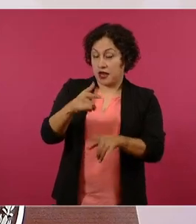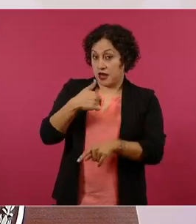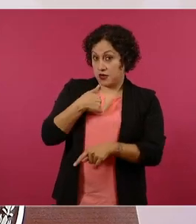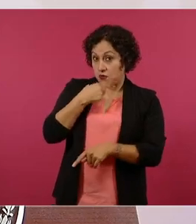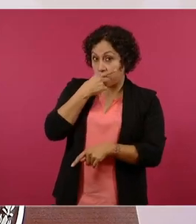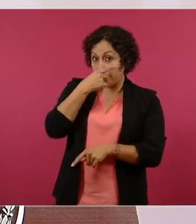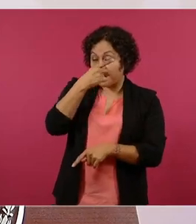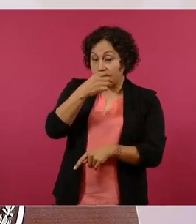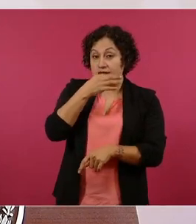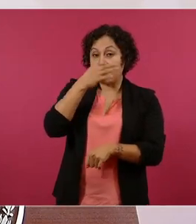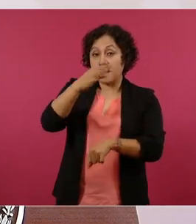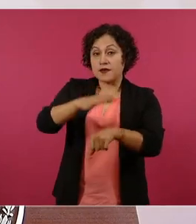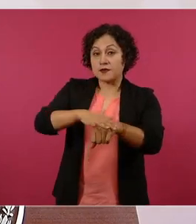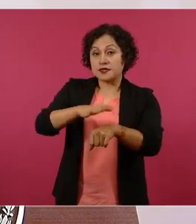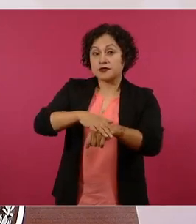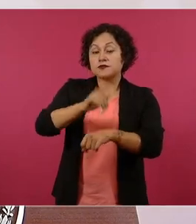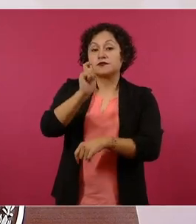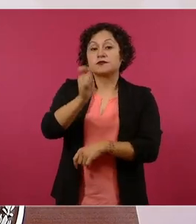que